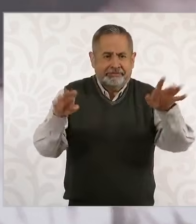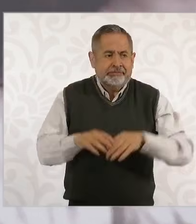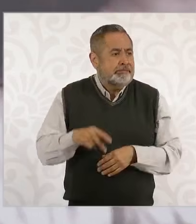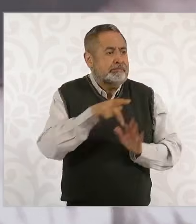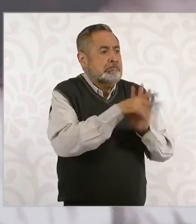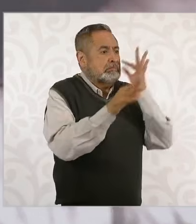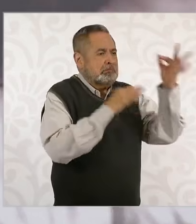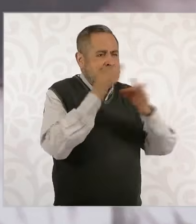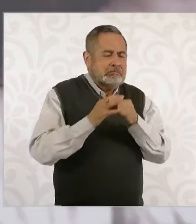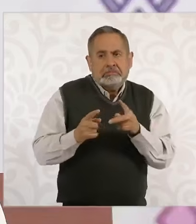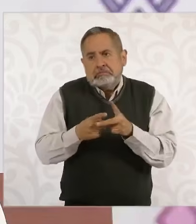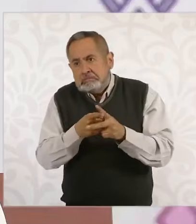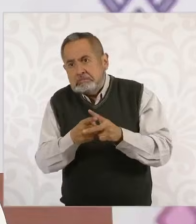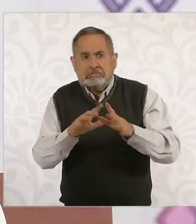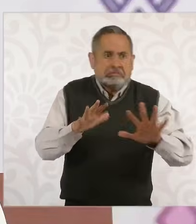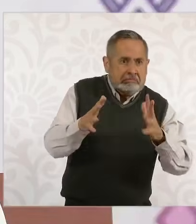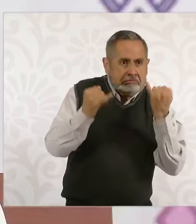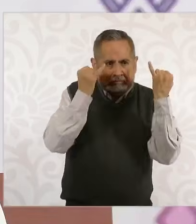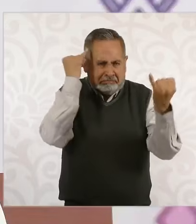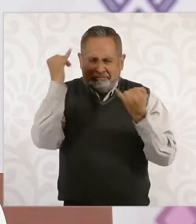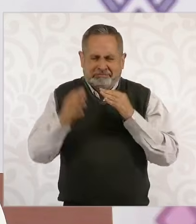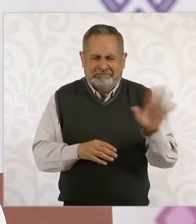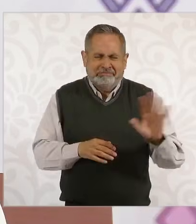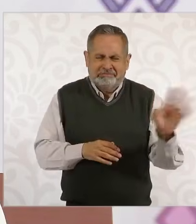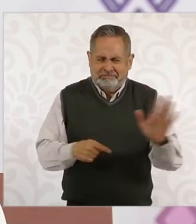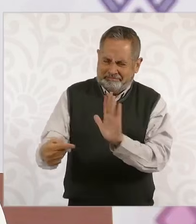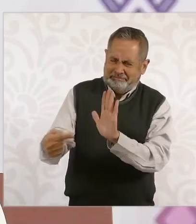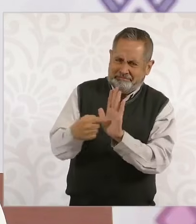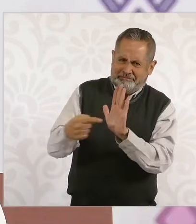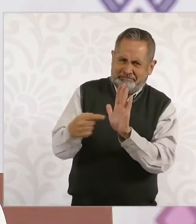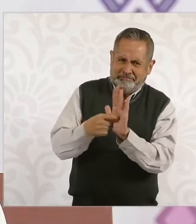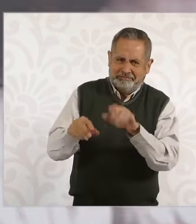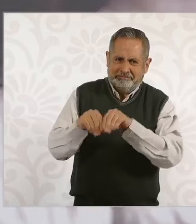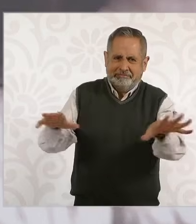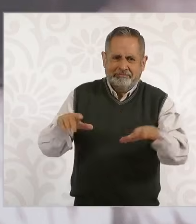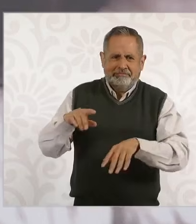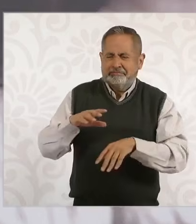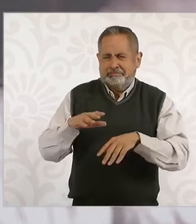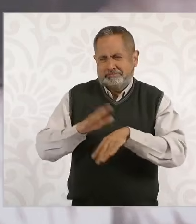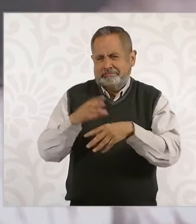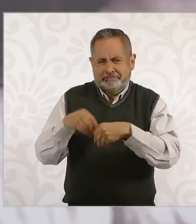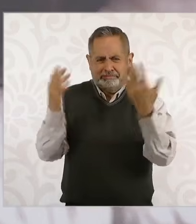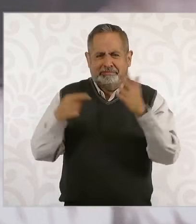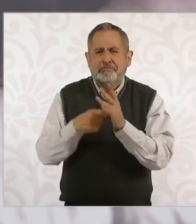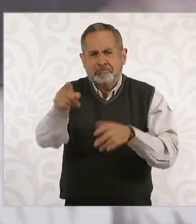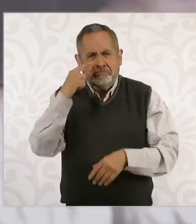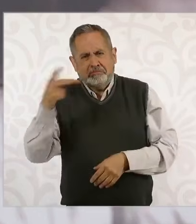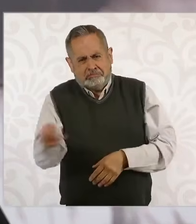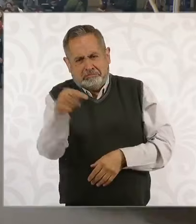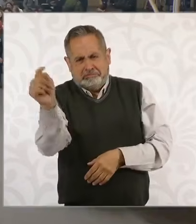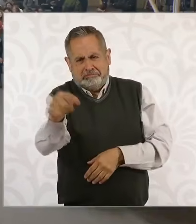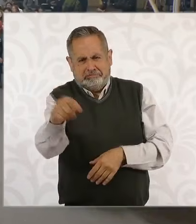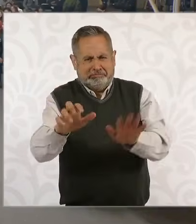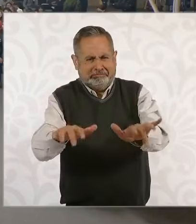prensa son estimaciones, especulaciones, pero los datos oficiales son públicos. Sí, ustedes los pueden consultar en el sitio.